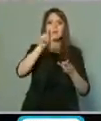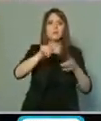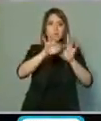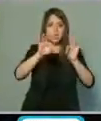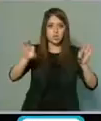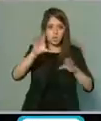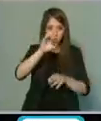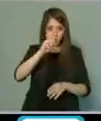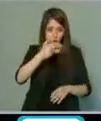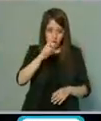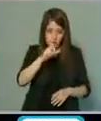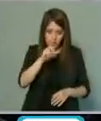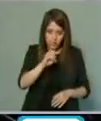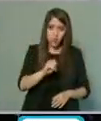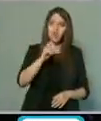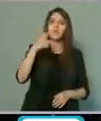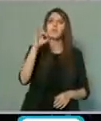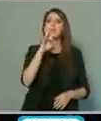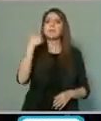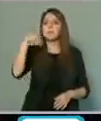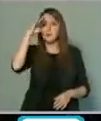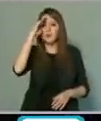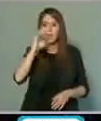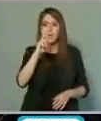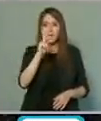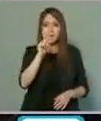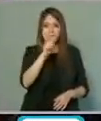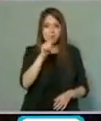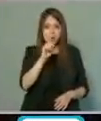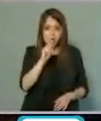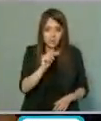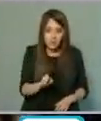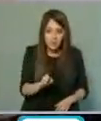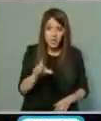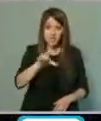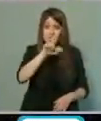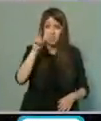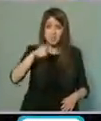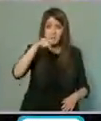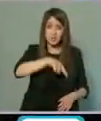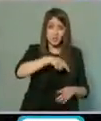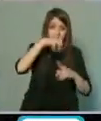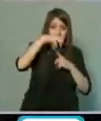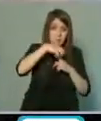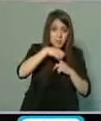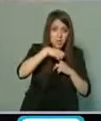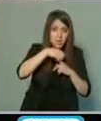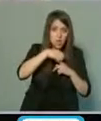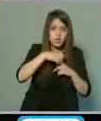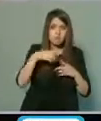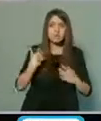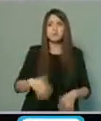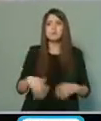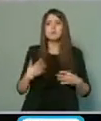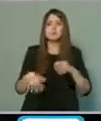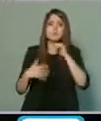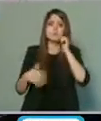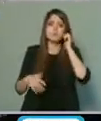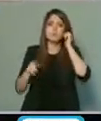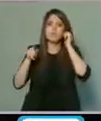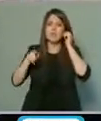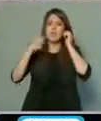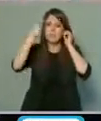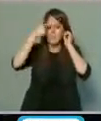chorizo, supongo que es epazote, y luego acá con champiñones, epazote. ¿Y